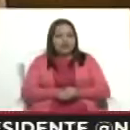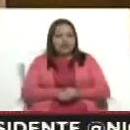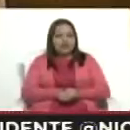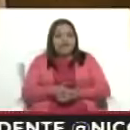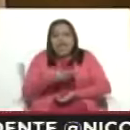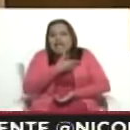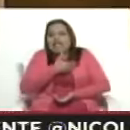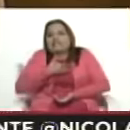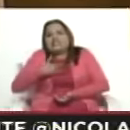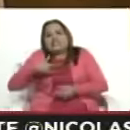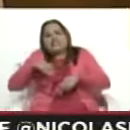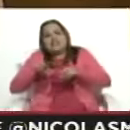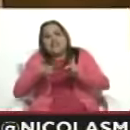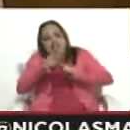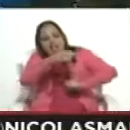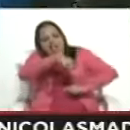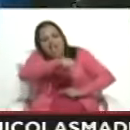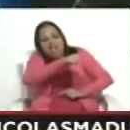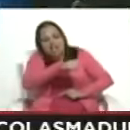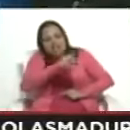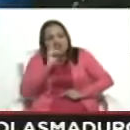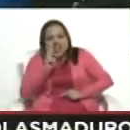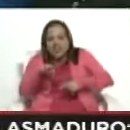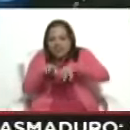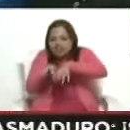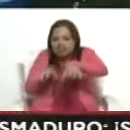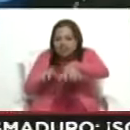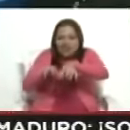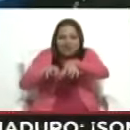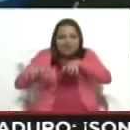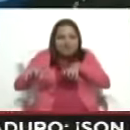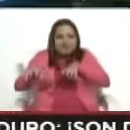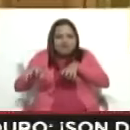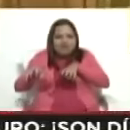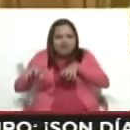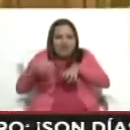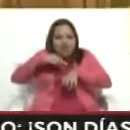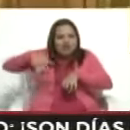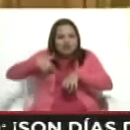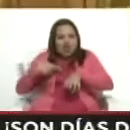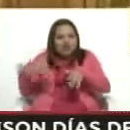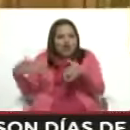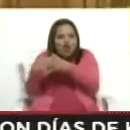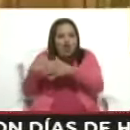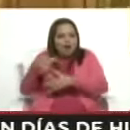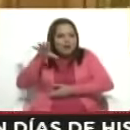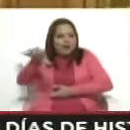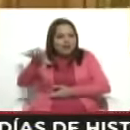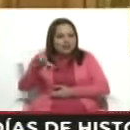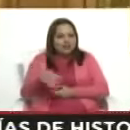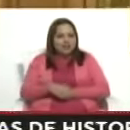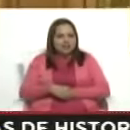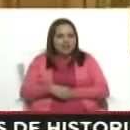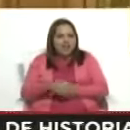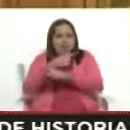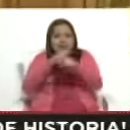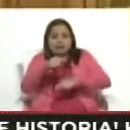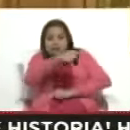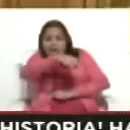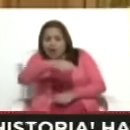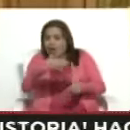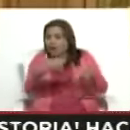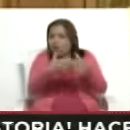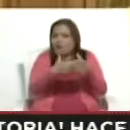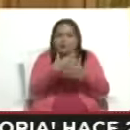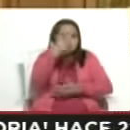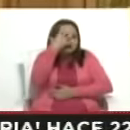Quisieran ellos vernos fracturados a nosotros. Y hay compañeros que desafortunadamente